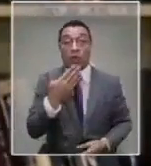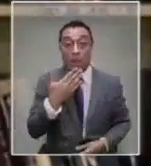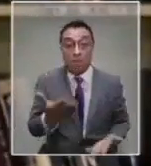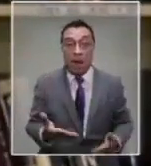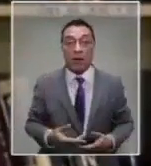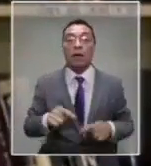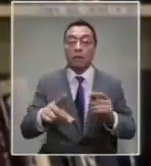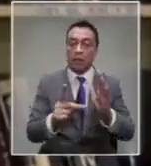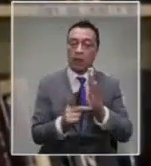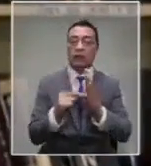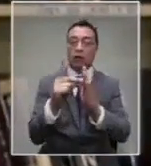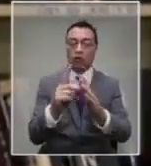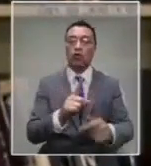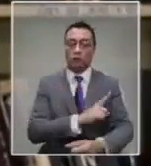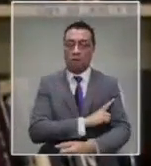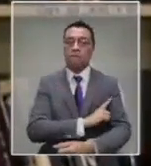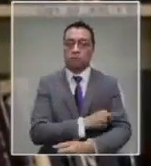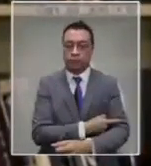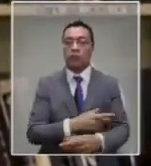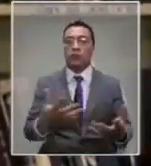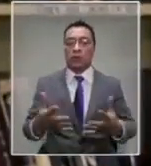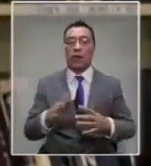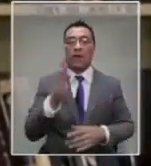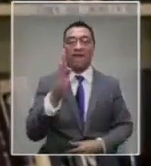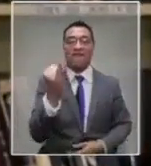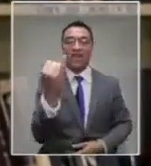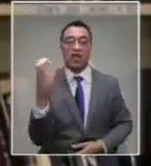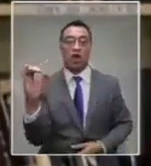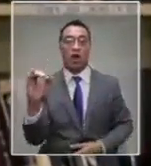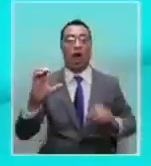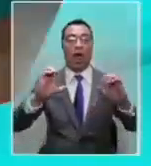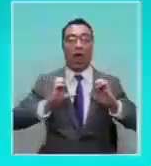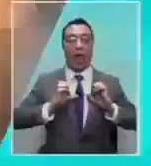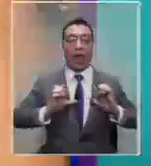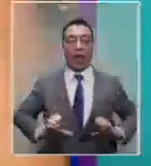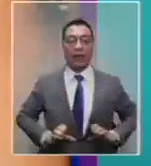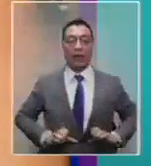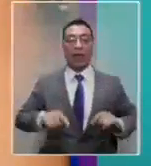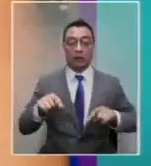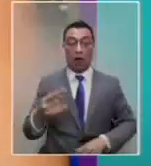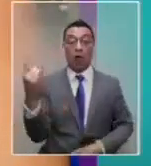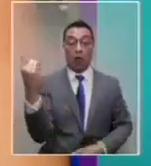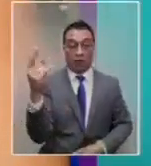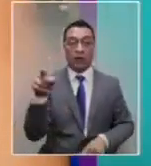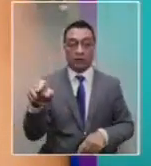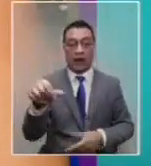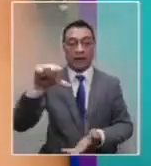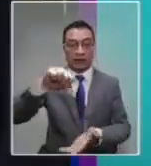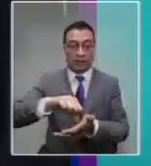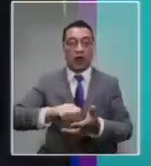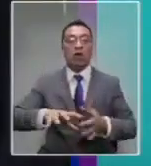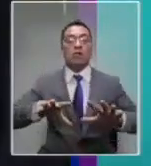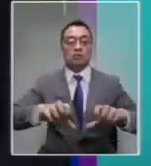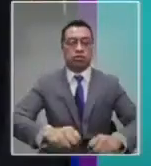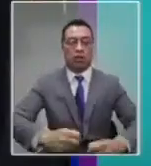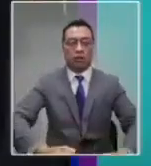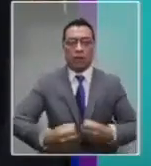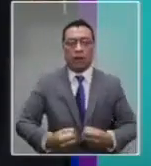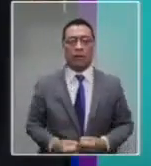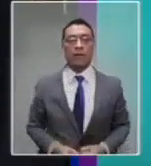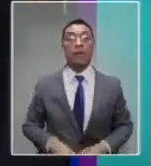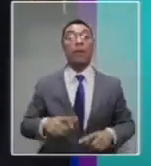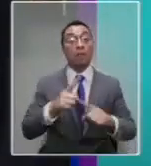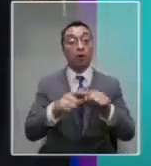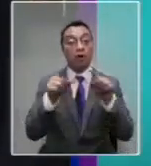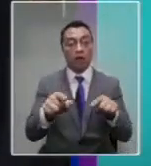salud, tenemos un desarrollo muy potente en todo lo que es la bioética, que es un aspecto en que la Universidad Central se ha posicionado muy firme.